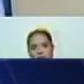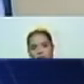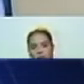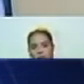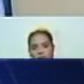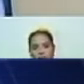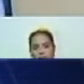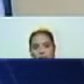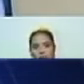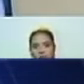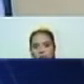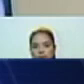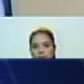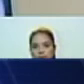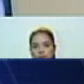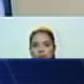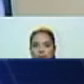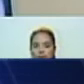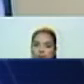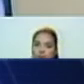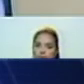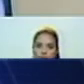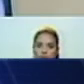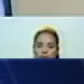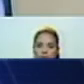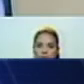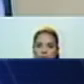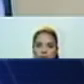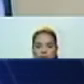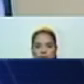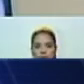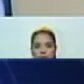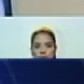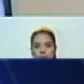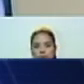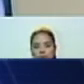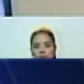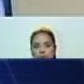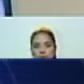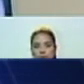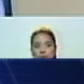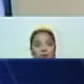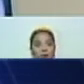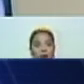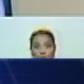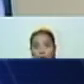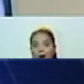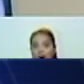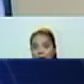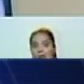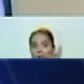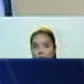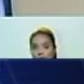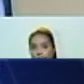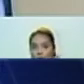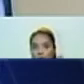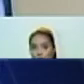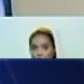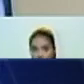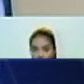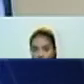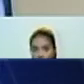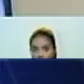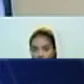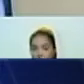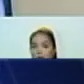Como está activa y en funciones la plenipotenciaria Asamblea Nacional Constituyente,